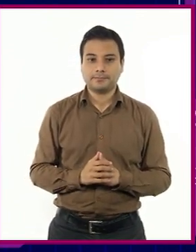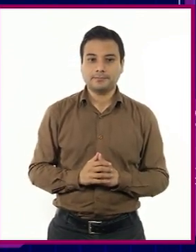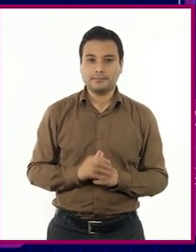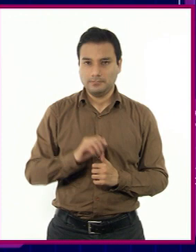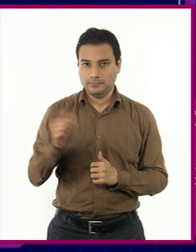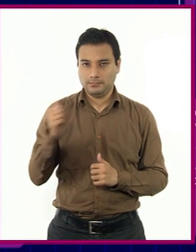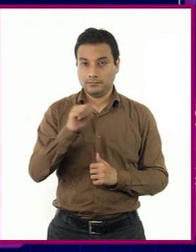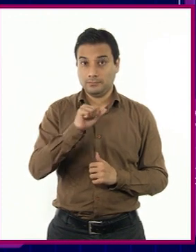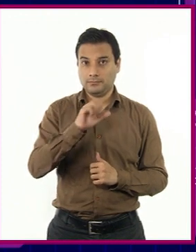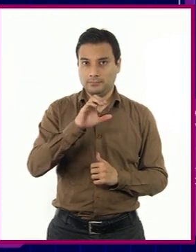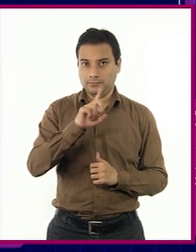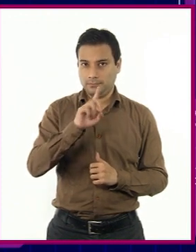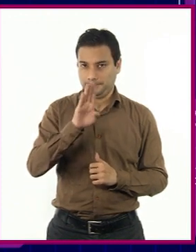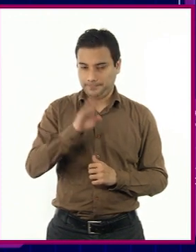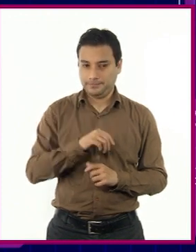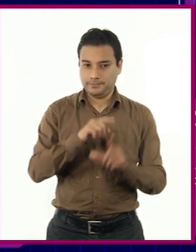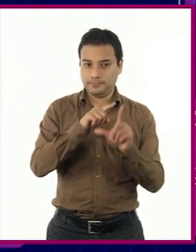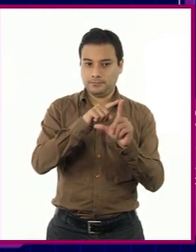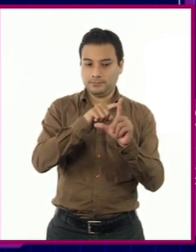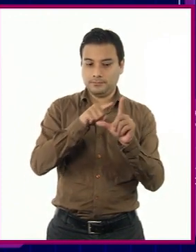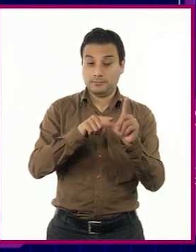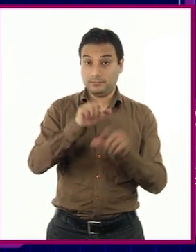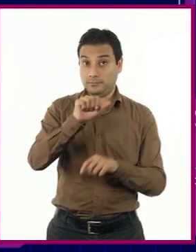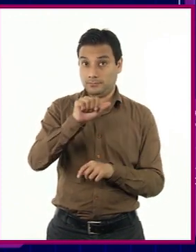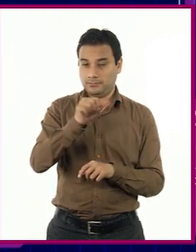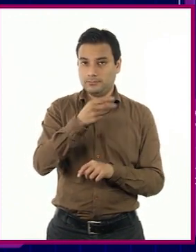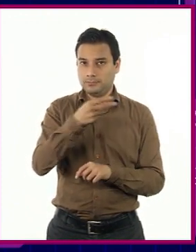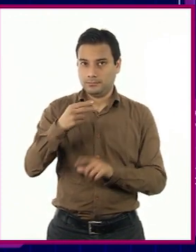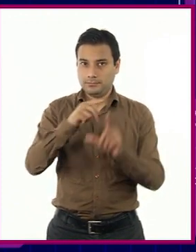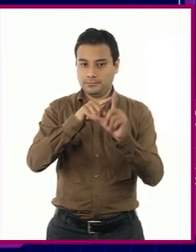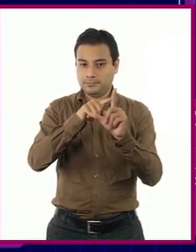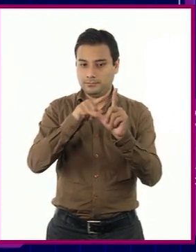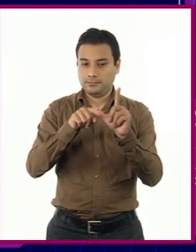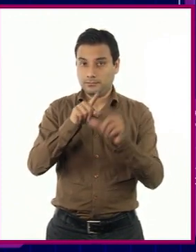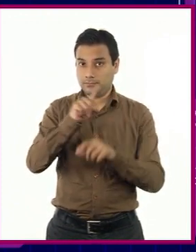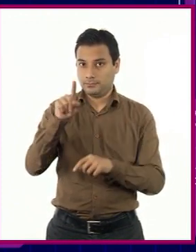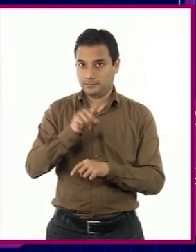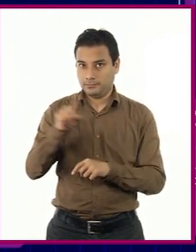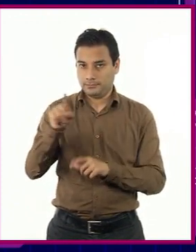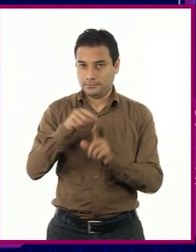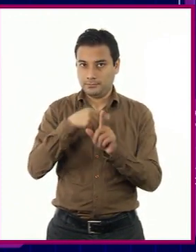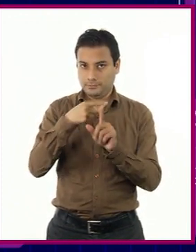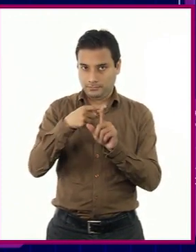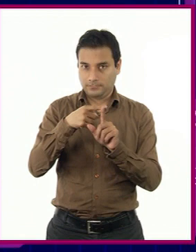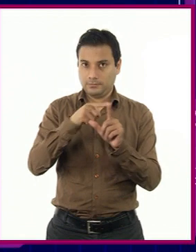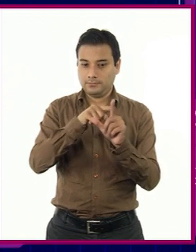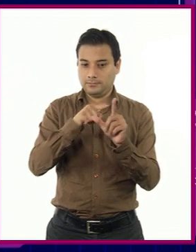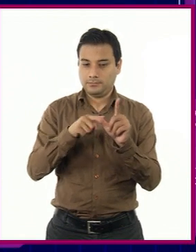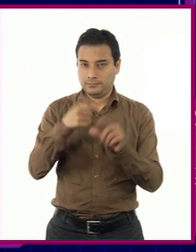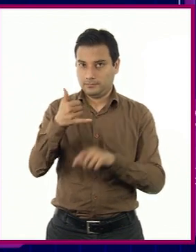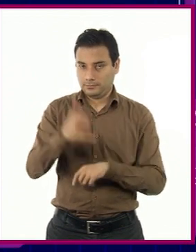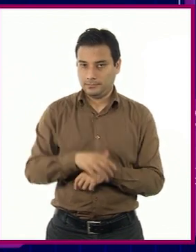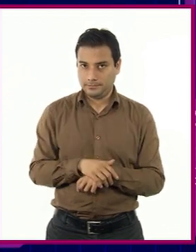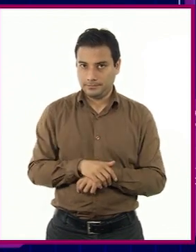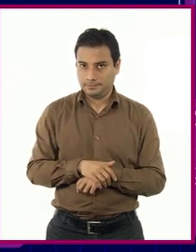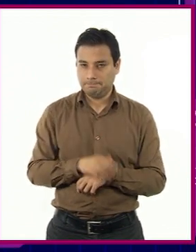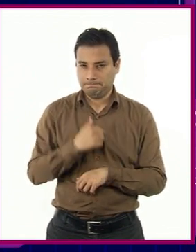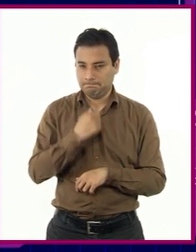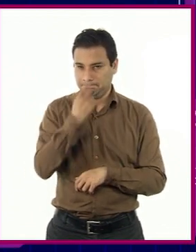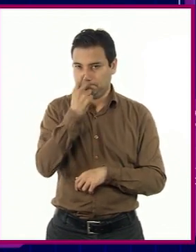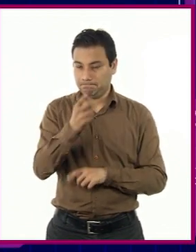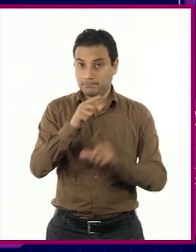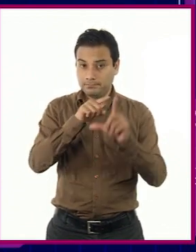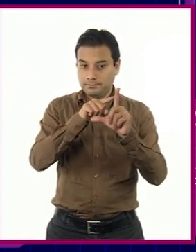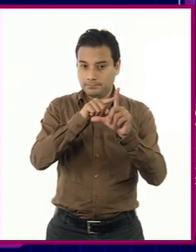ACDB es que el ángulo A es igual al ángulo Z más el ángulo Y. Así podemos deducir que